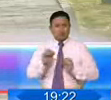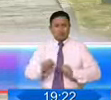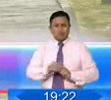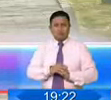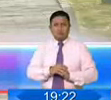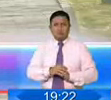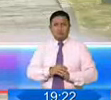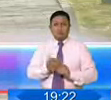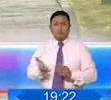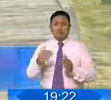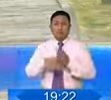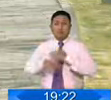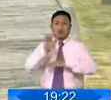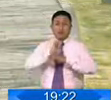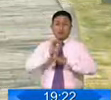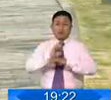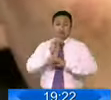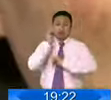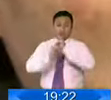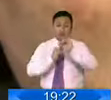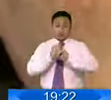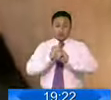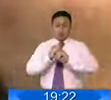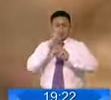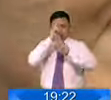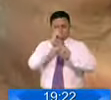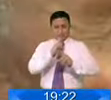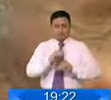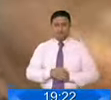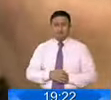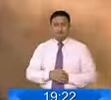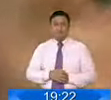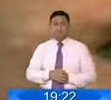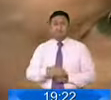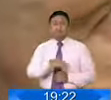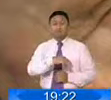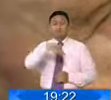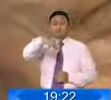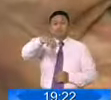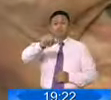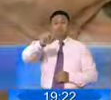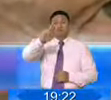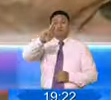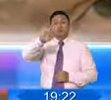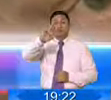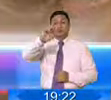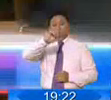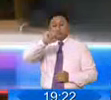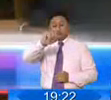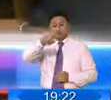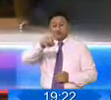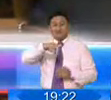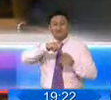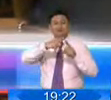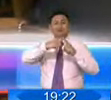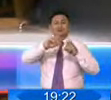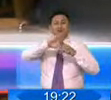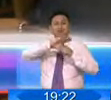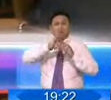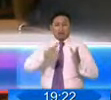o reposicionar al país en el entorno internacional. Sobre esta situación, Mauricio Gándara, quien fue ex embajador del Ecuador en esta ciudad durante